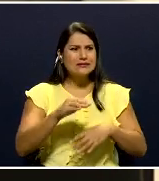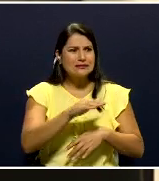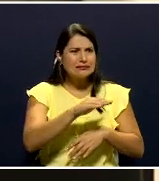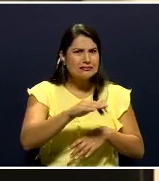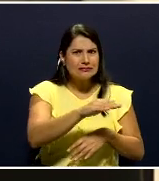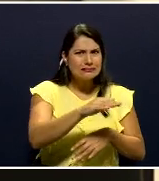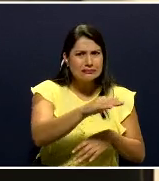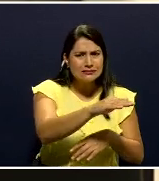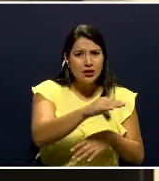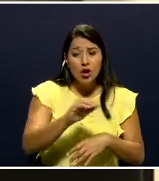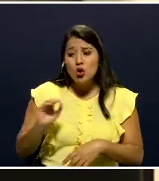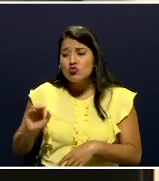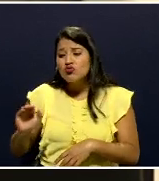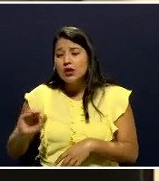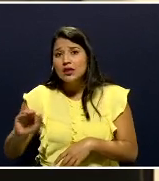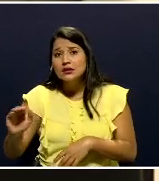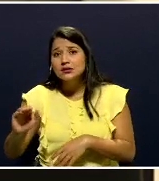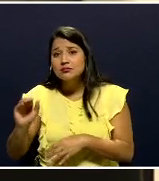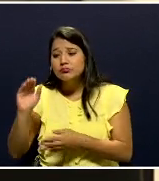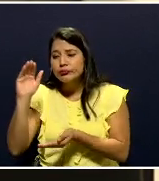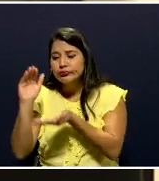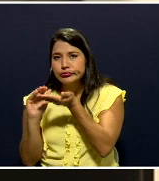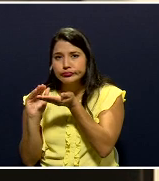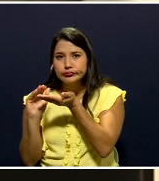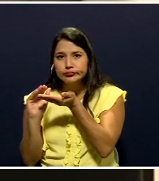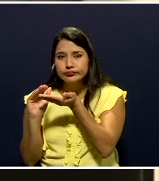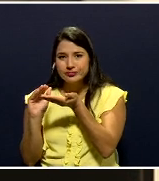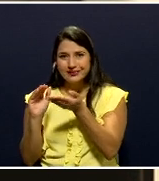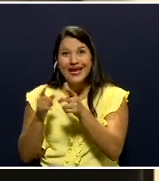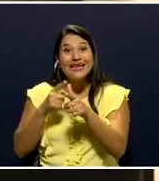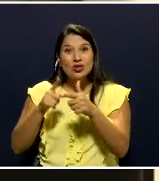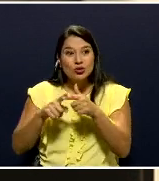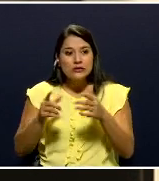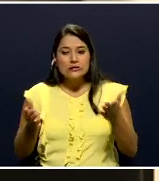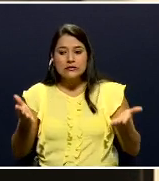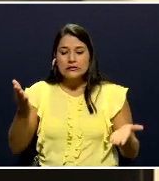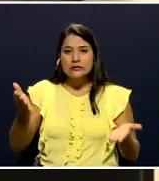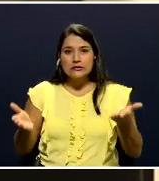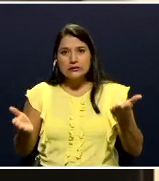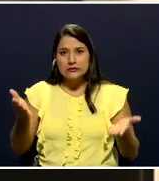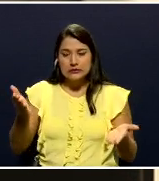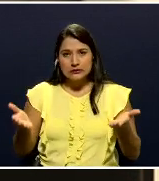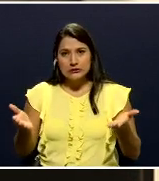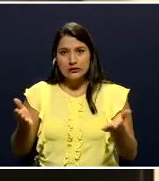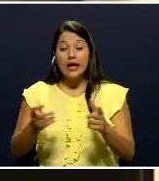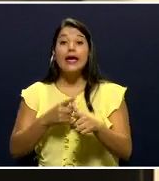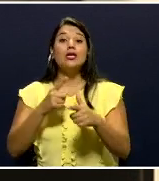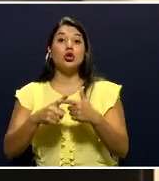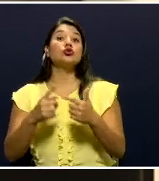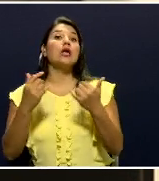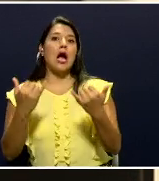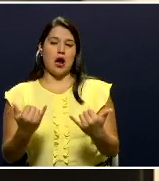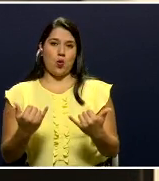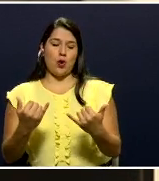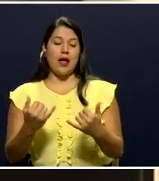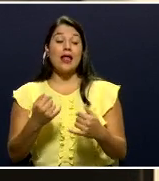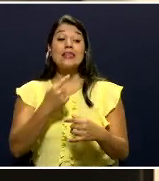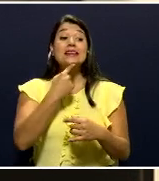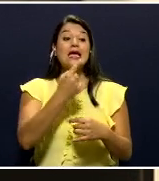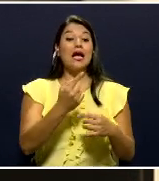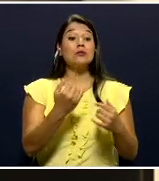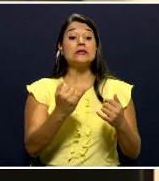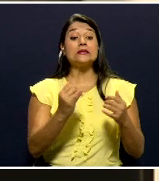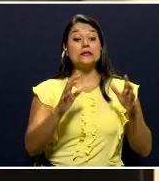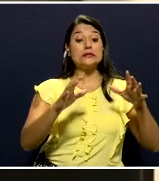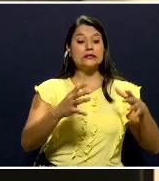disminuye. Ahora, sustituyamos a las ratas por seres humanos y las serpientes por los agentes infecciosos, los